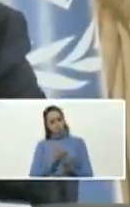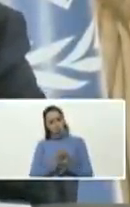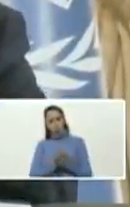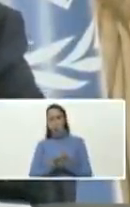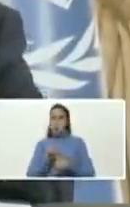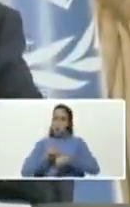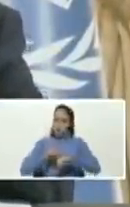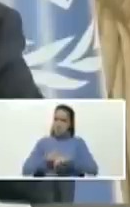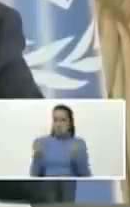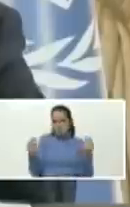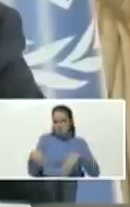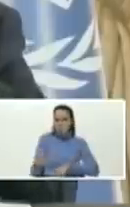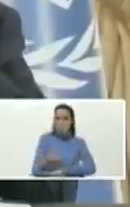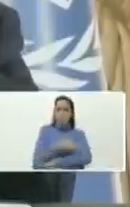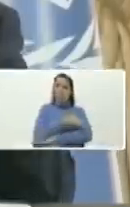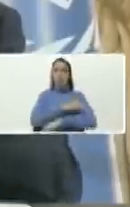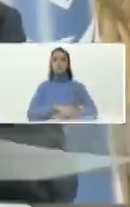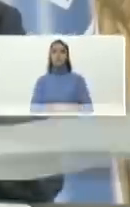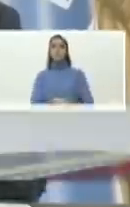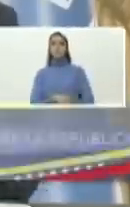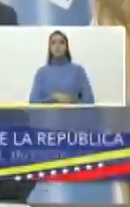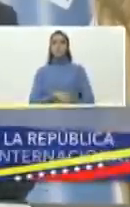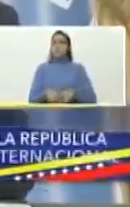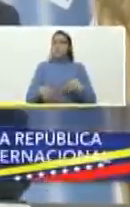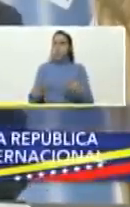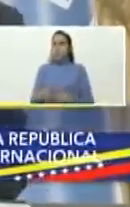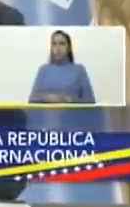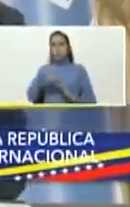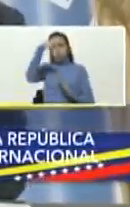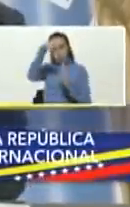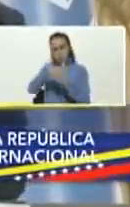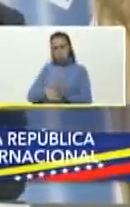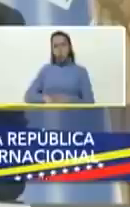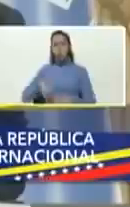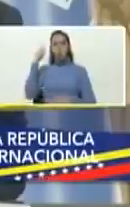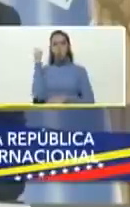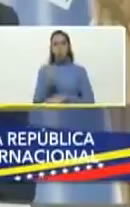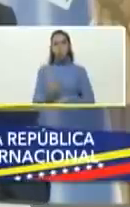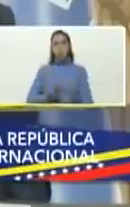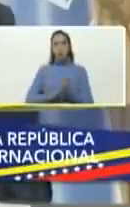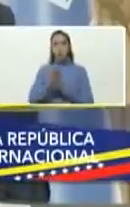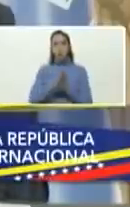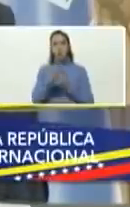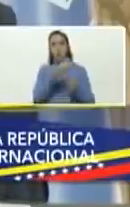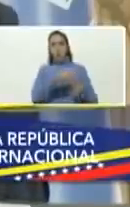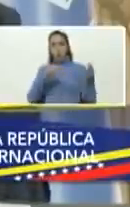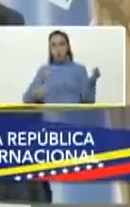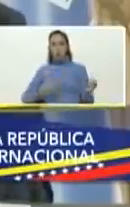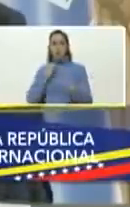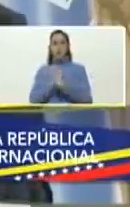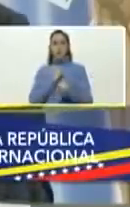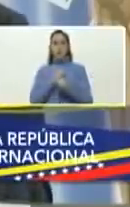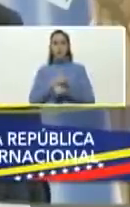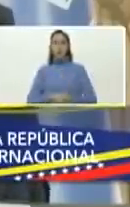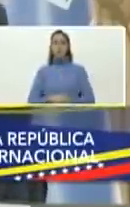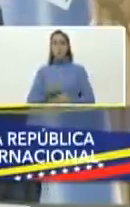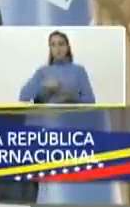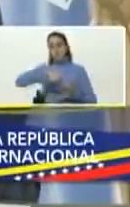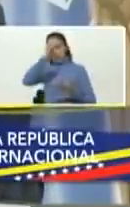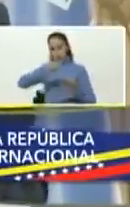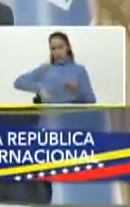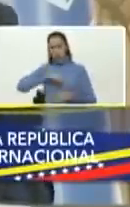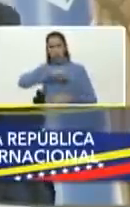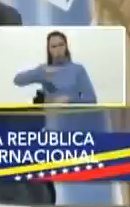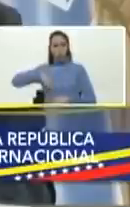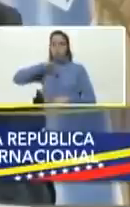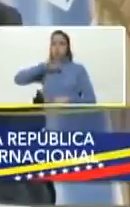tiempo, para profundizar en el cumplimiento y desarrollo de este documento que hemos firmado, documento histórico que hemos